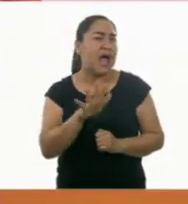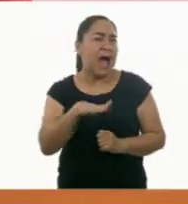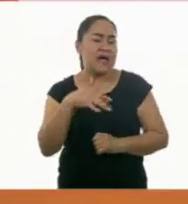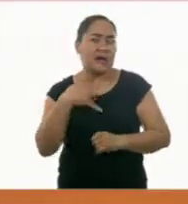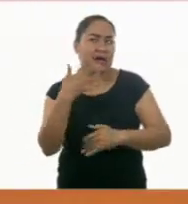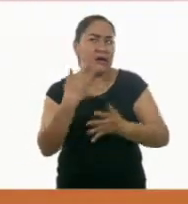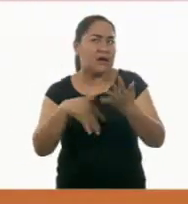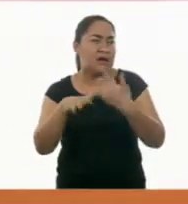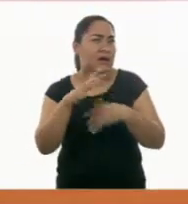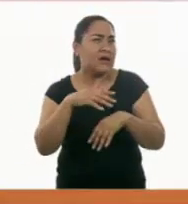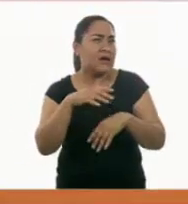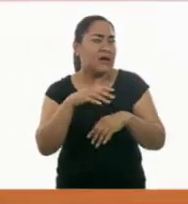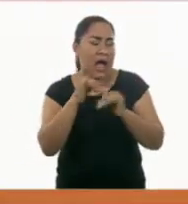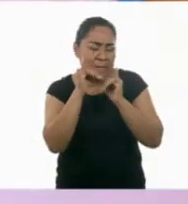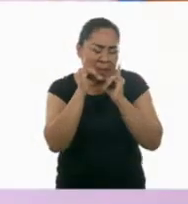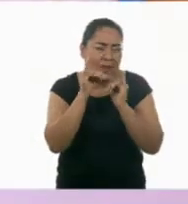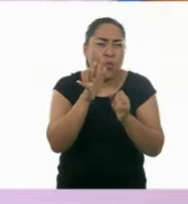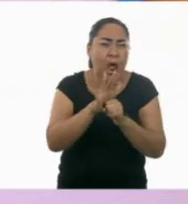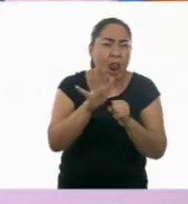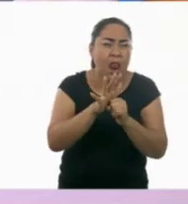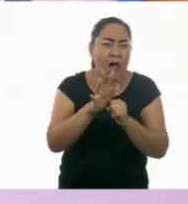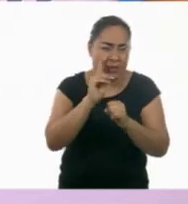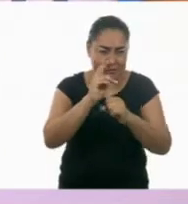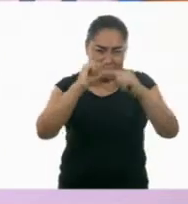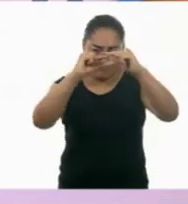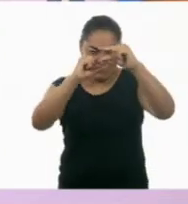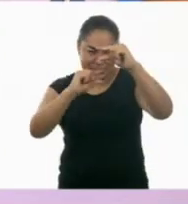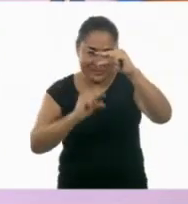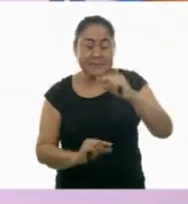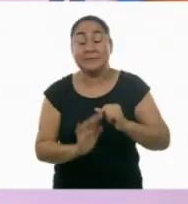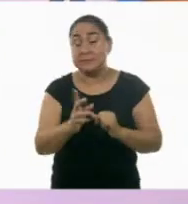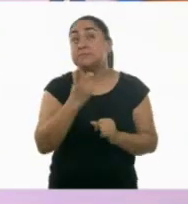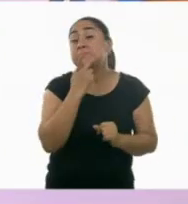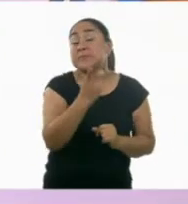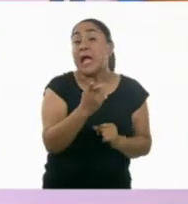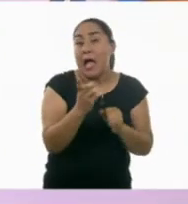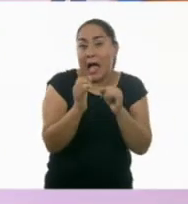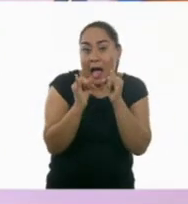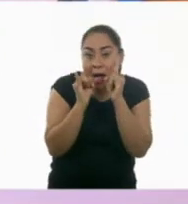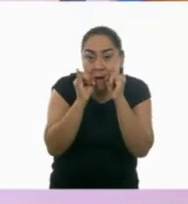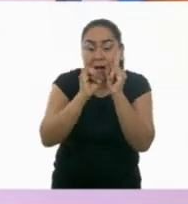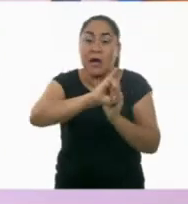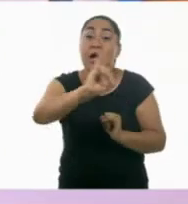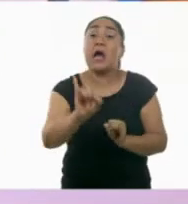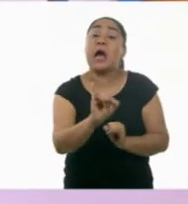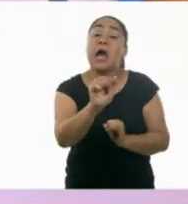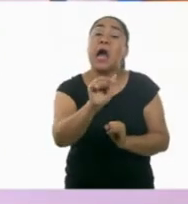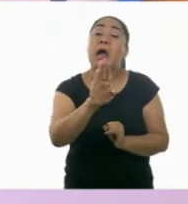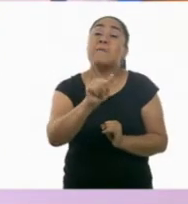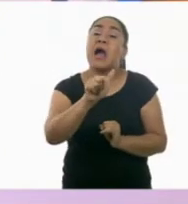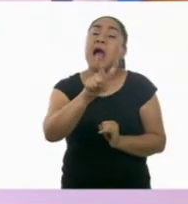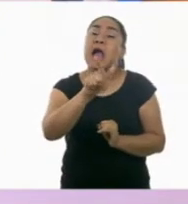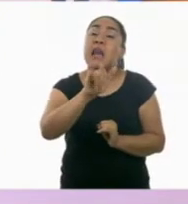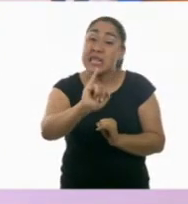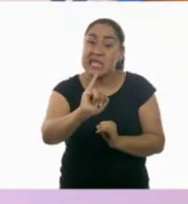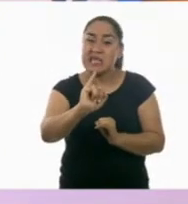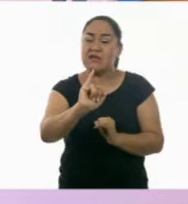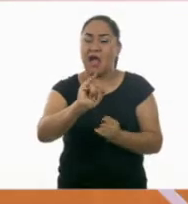del jabalí? ¿Te parece? Vamos a verlo. Entonces ahora había un jabalí que miraba